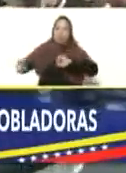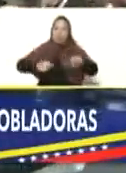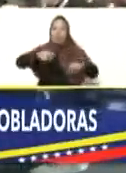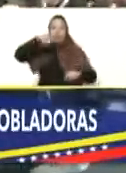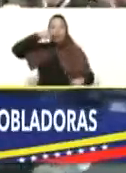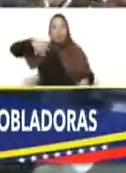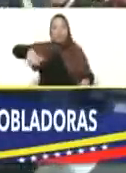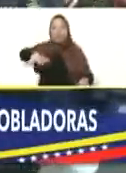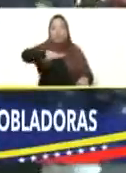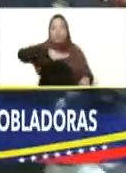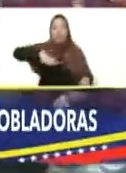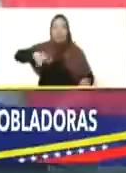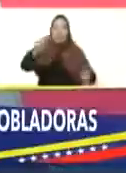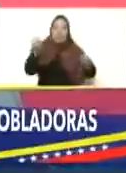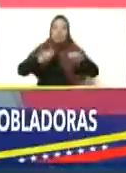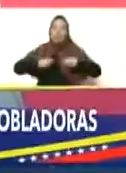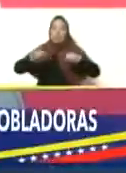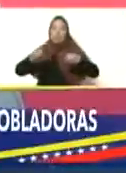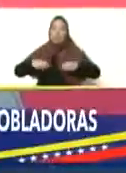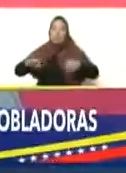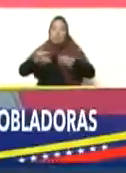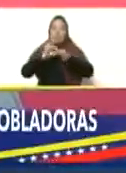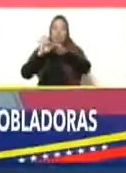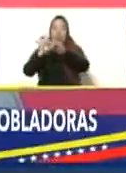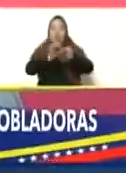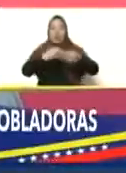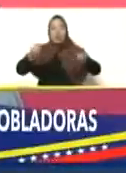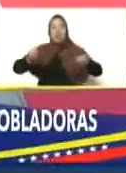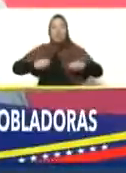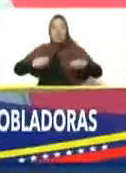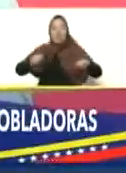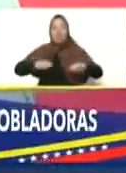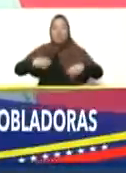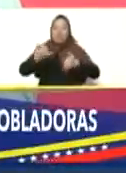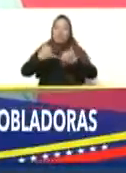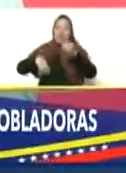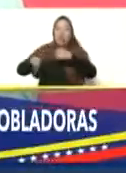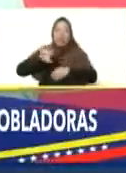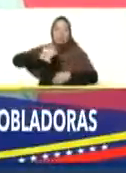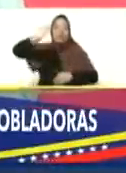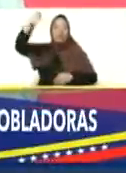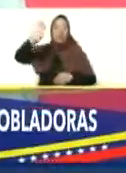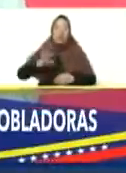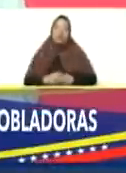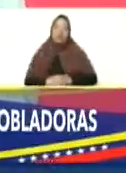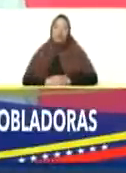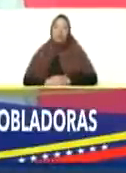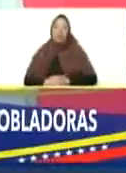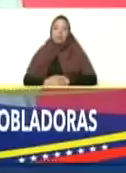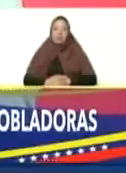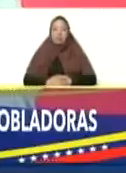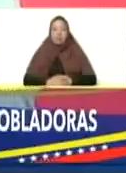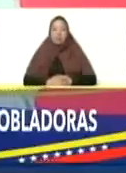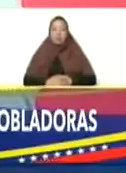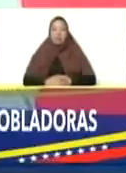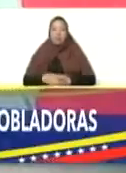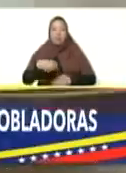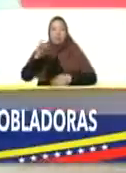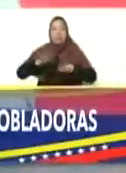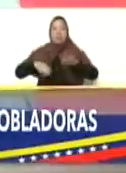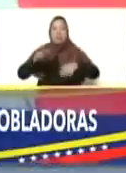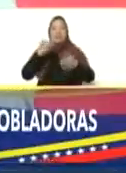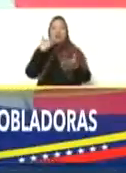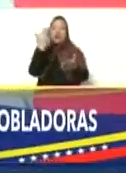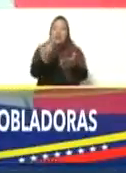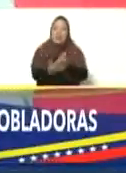pobladores en el pueblo la patria tambor muchas